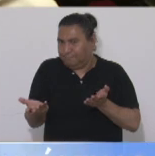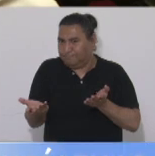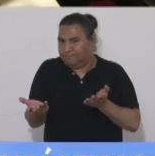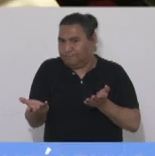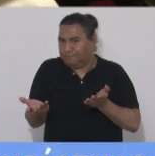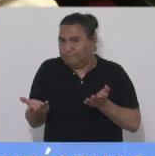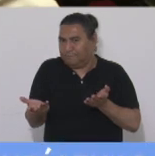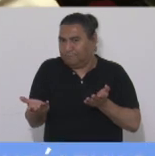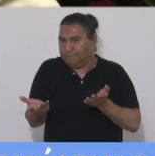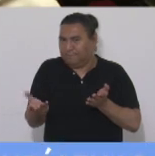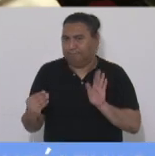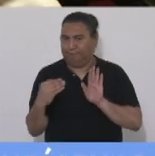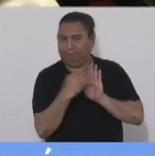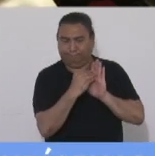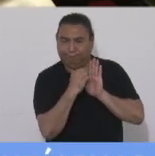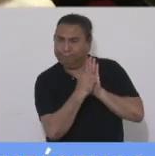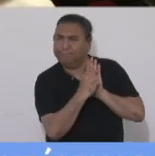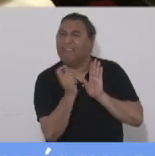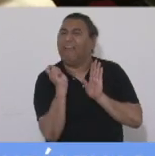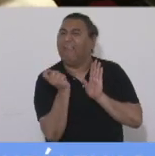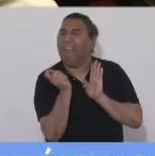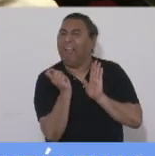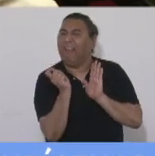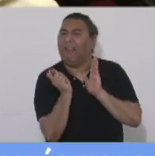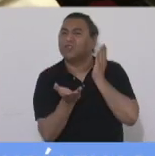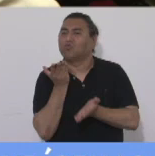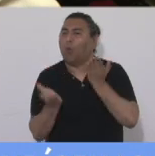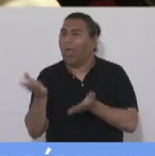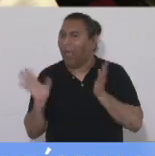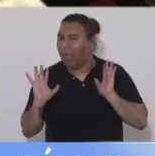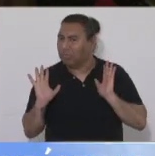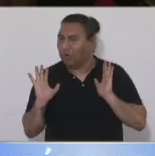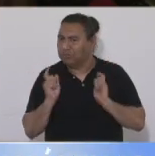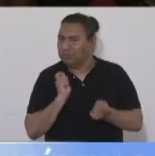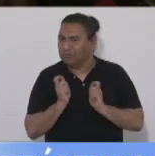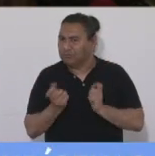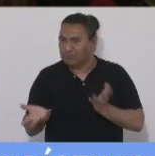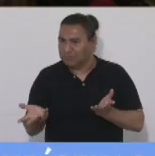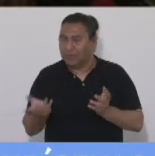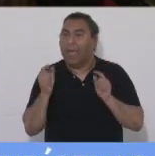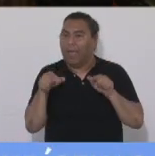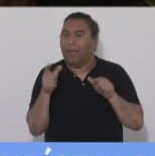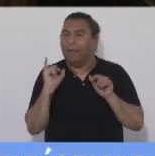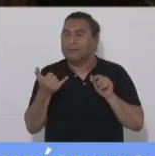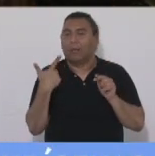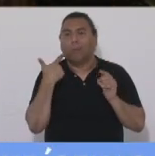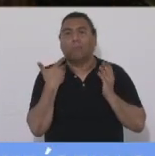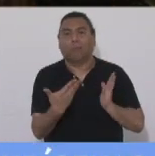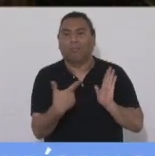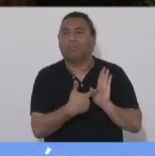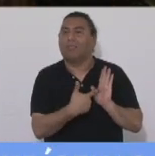son sujetos de aplicación. Allí se ha identificado con claridad y